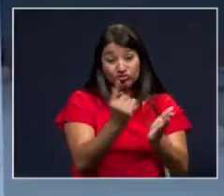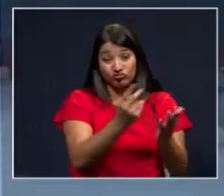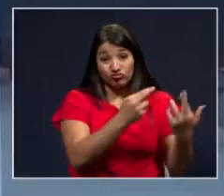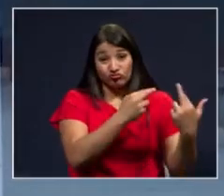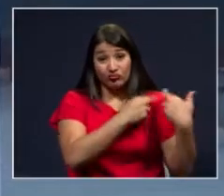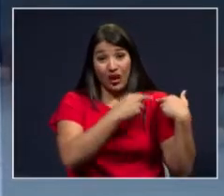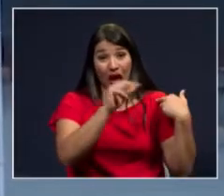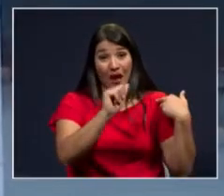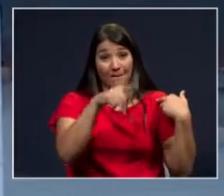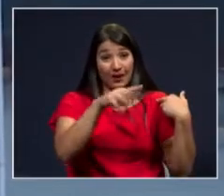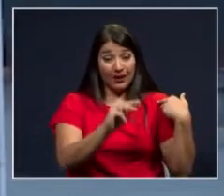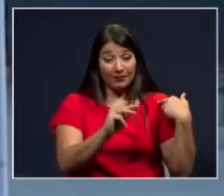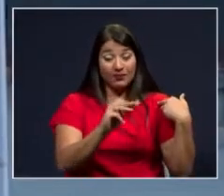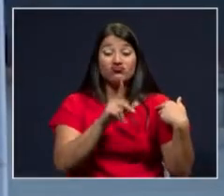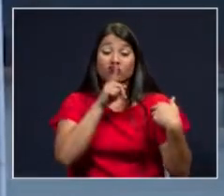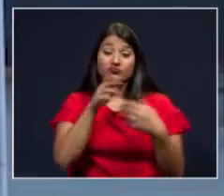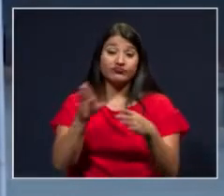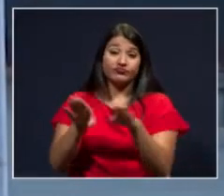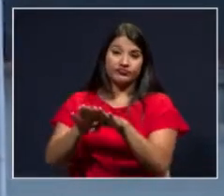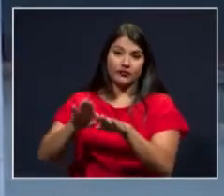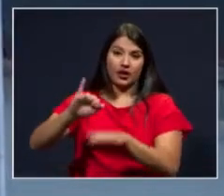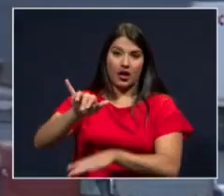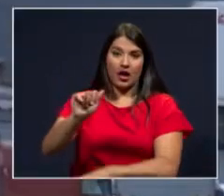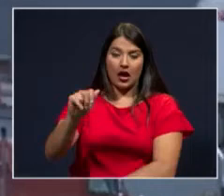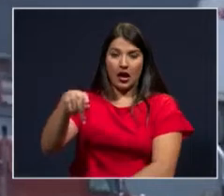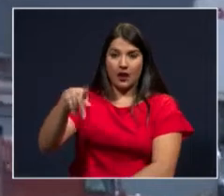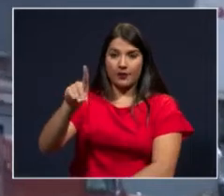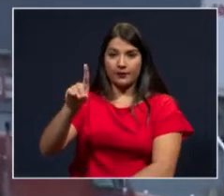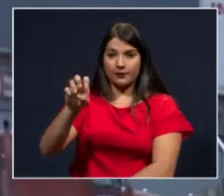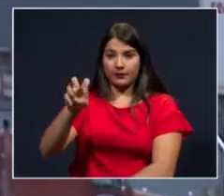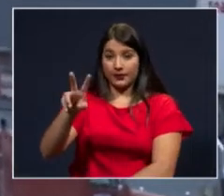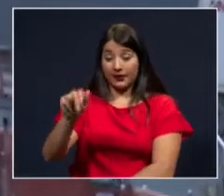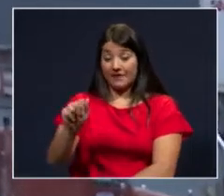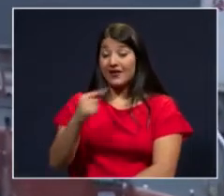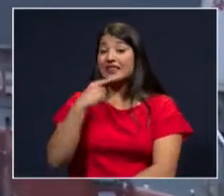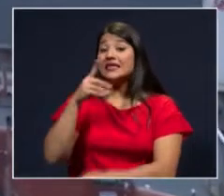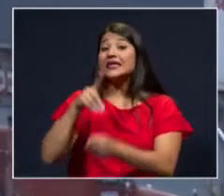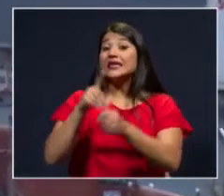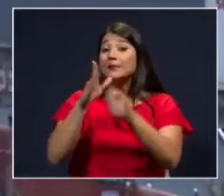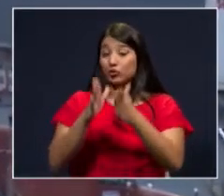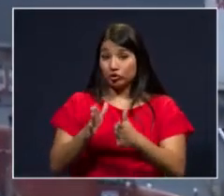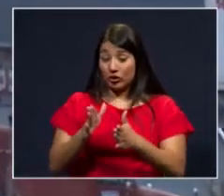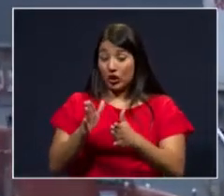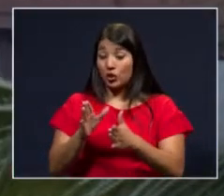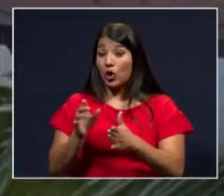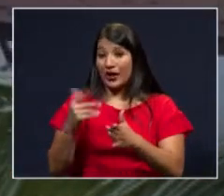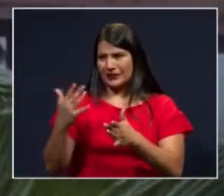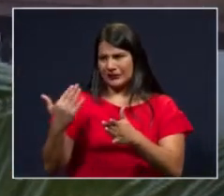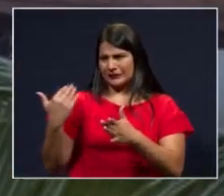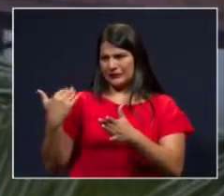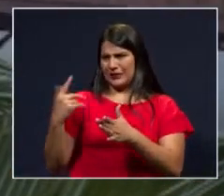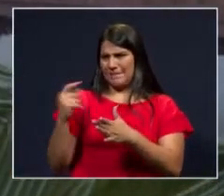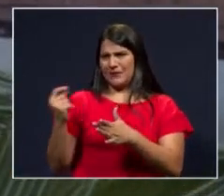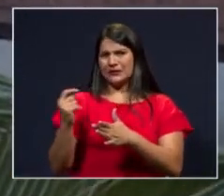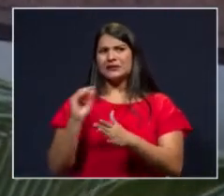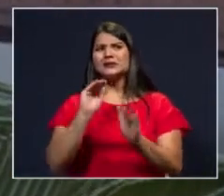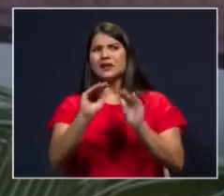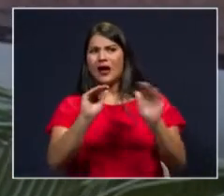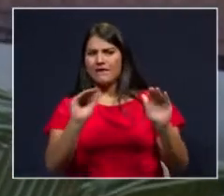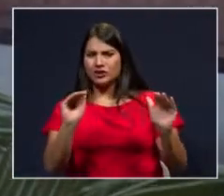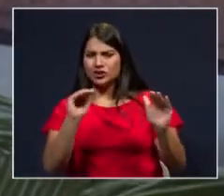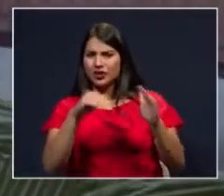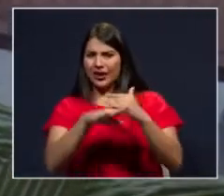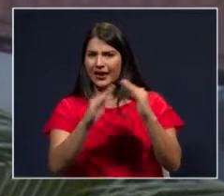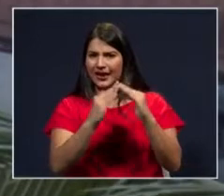cierre técnico para Habdeba. Según el diputado Dardo Cruzán, él había advertido la situación hace algunos meses en Casa